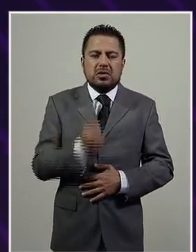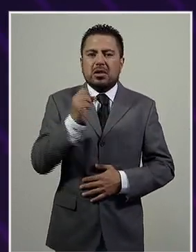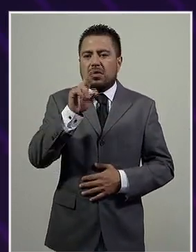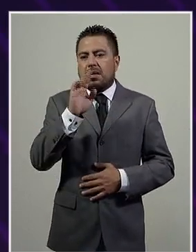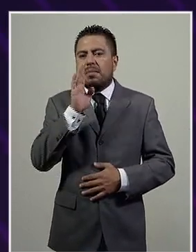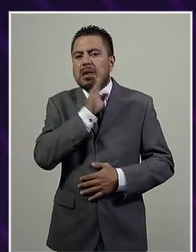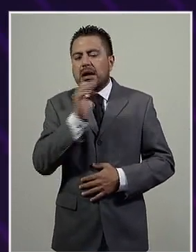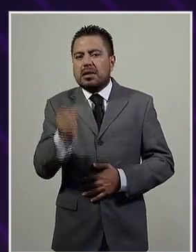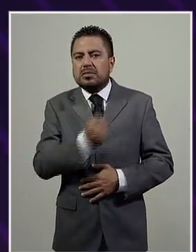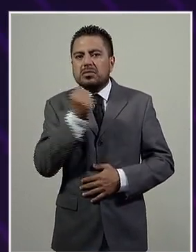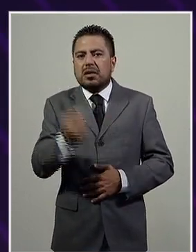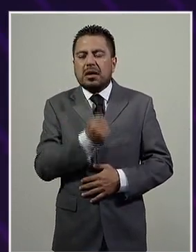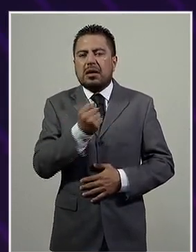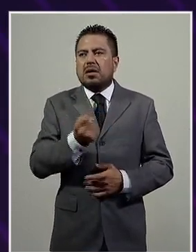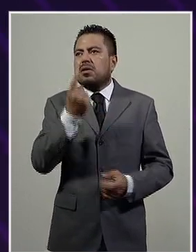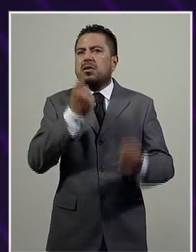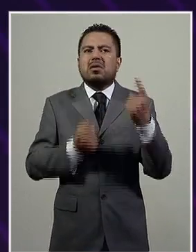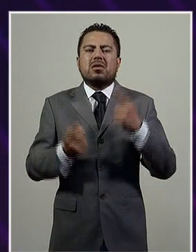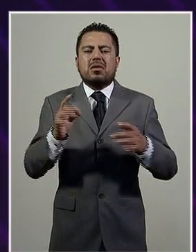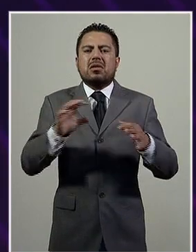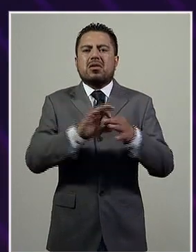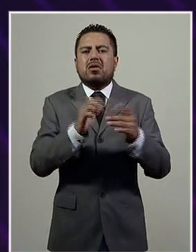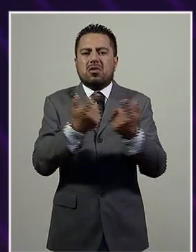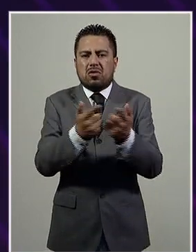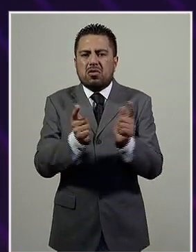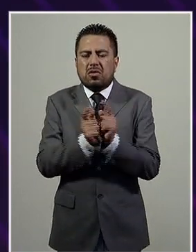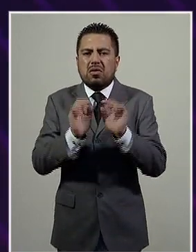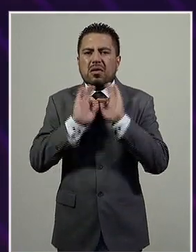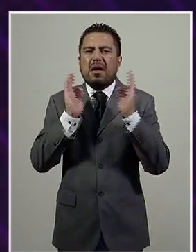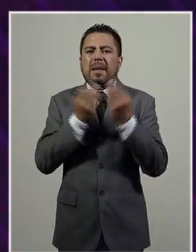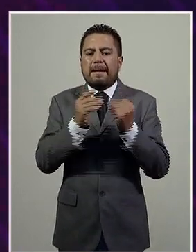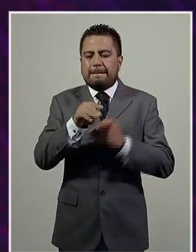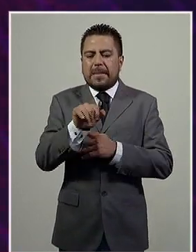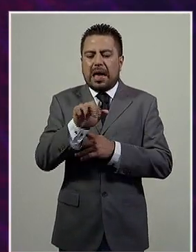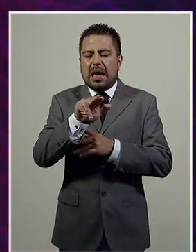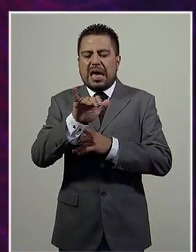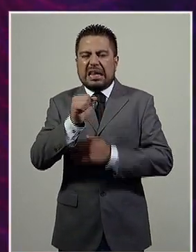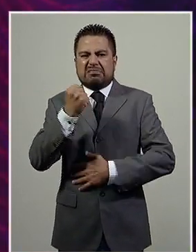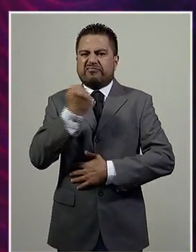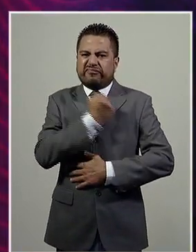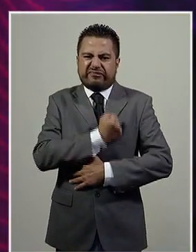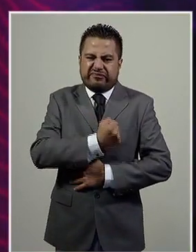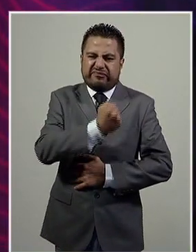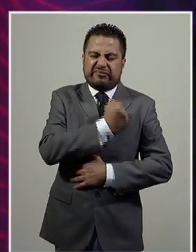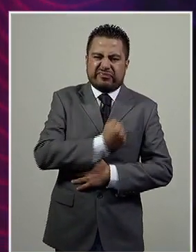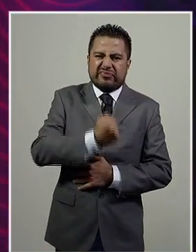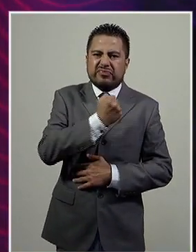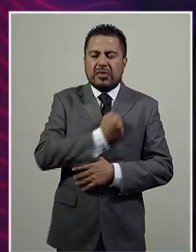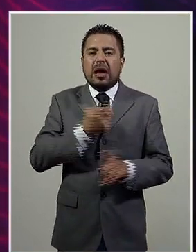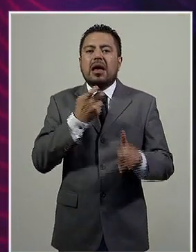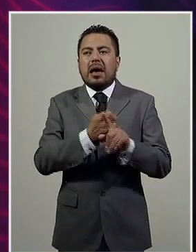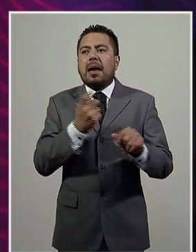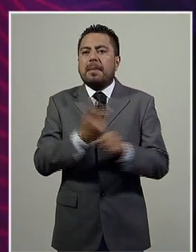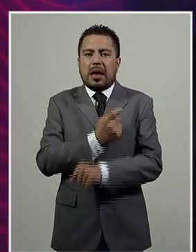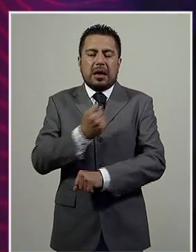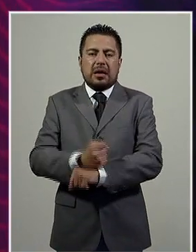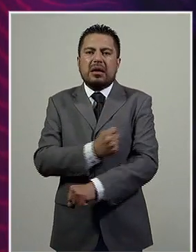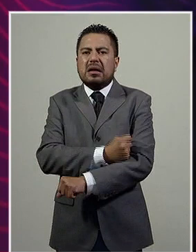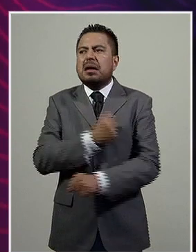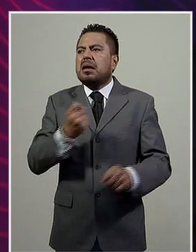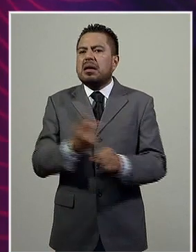mala suerte. Muchos lo asociarían con el grupo delictivo de los maras, pero aquí lo que sucede con el tatuaje es que se le